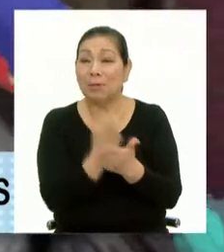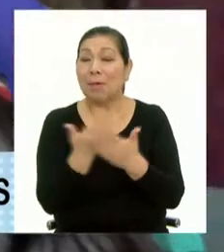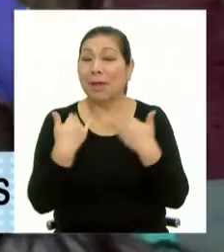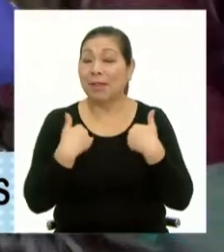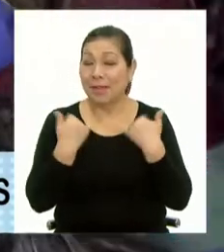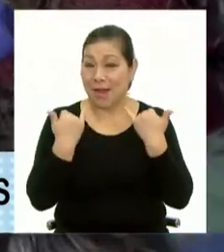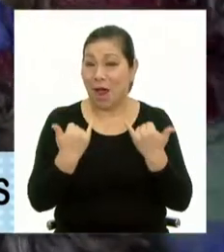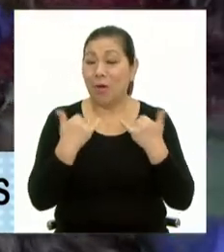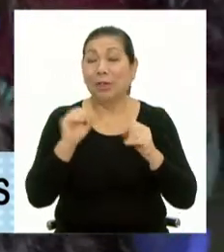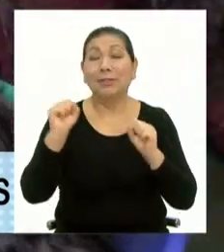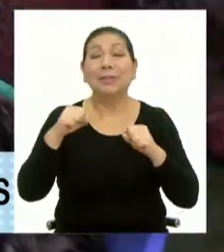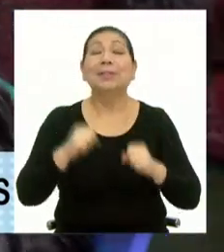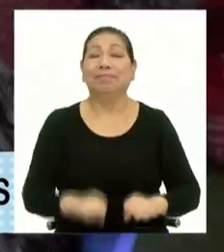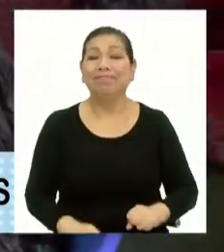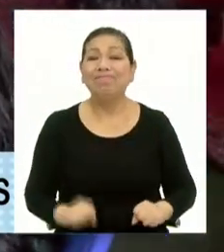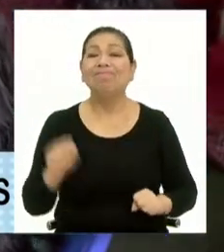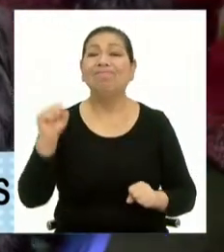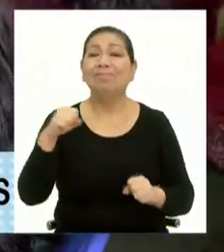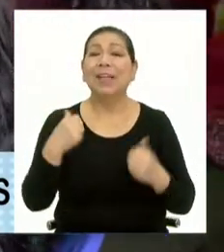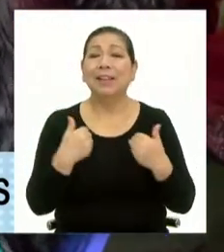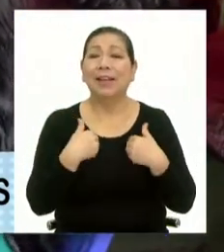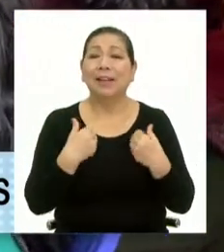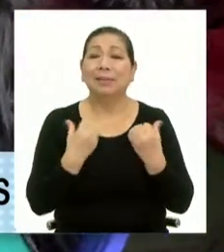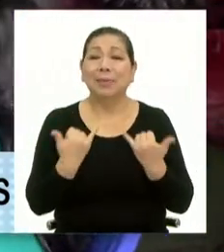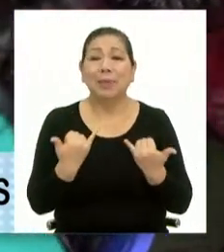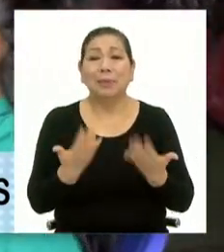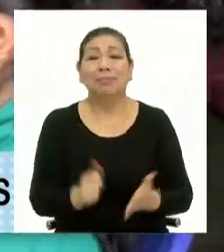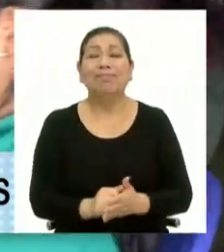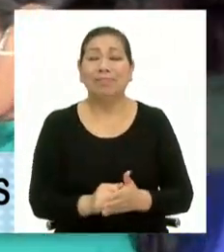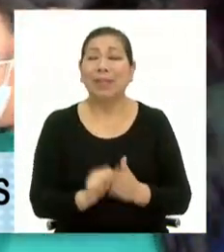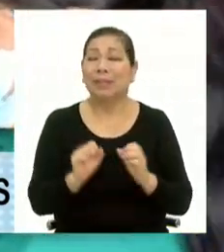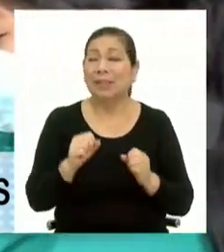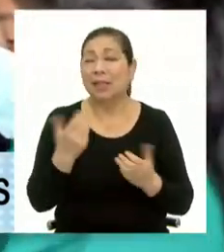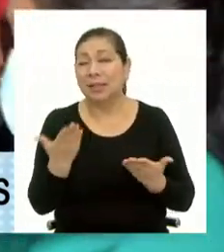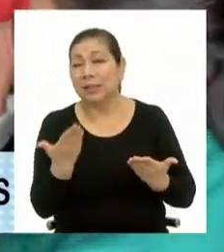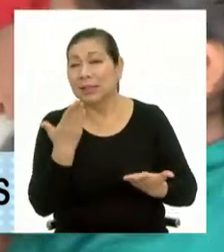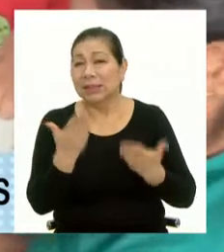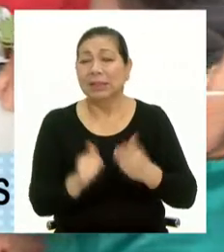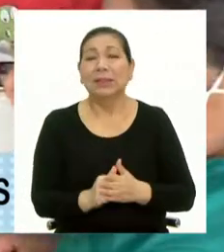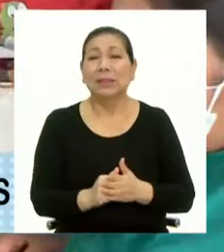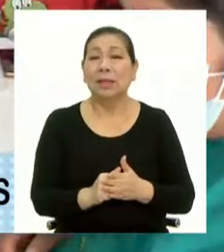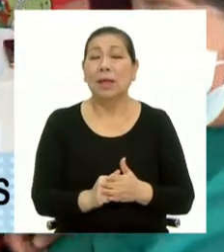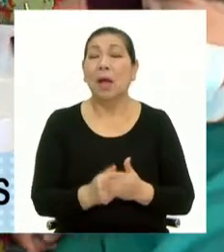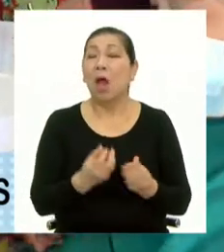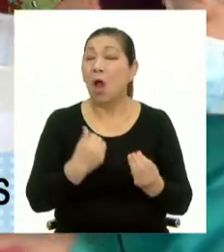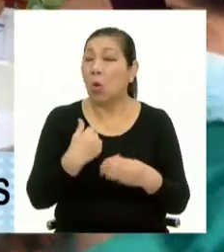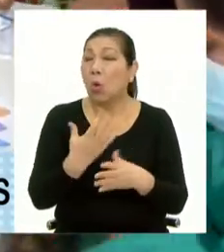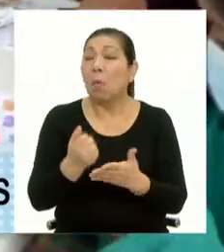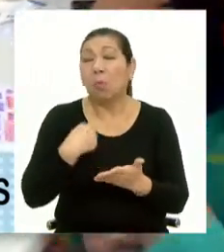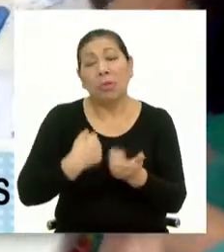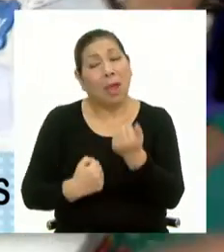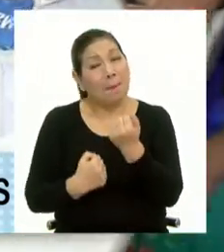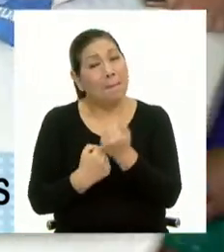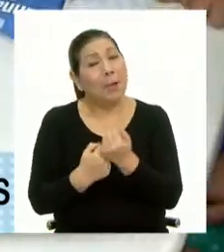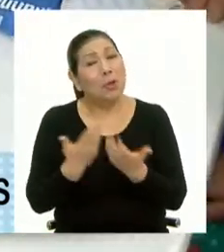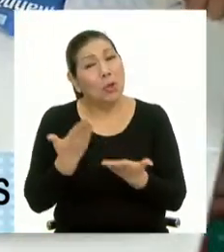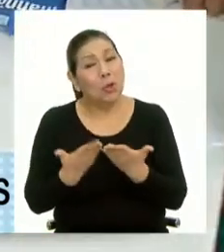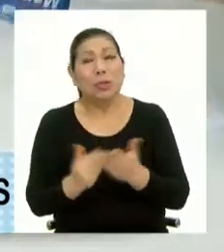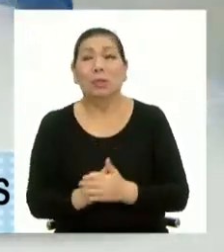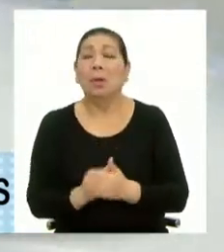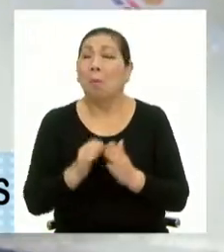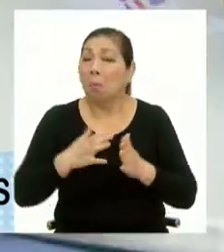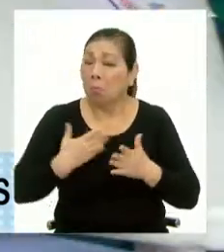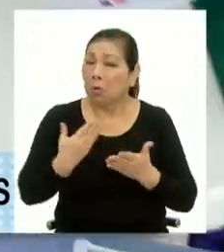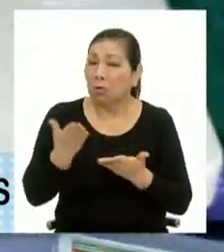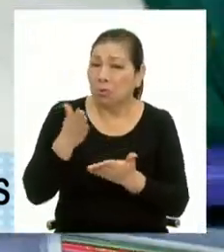tienen frecuentemente. Sí, tenemos eso, si de alguna manera nos podrían apoyar, de repente alguien se